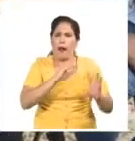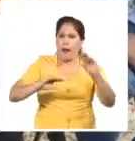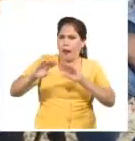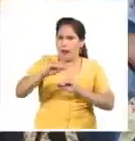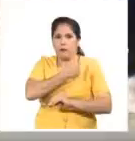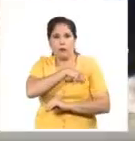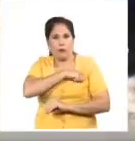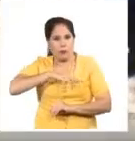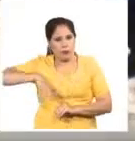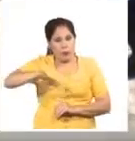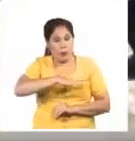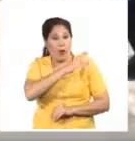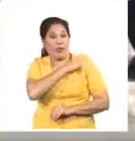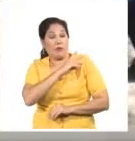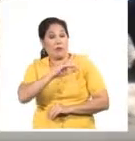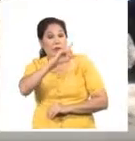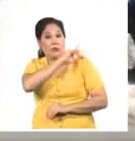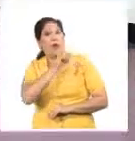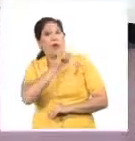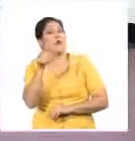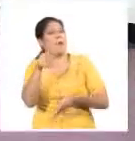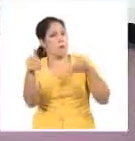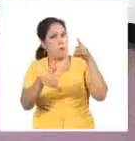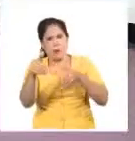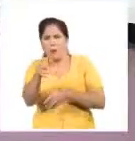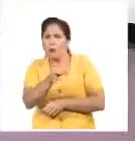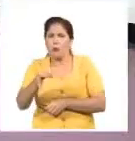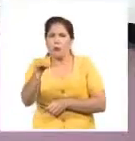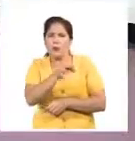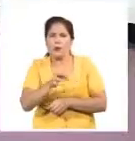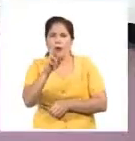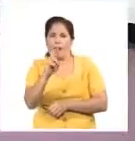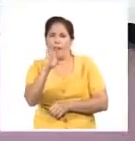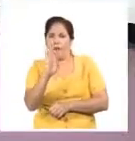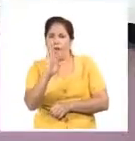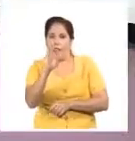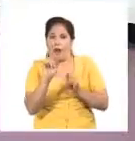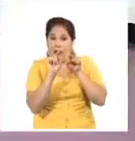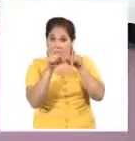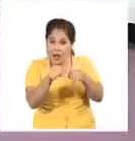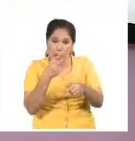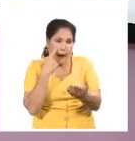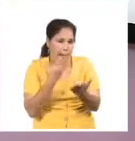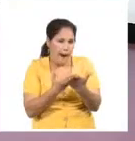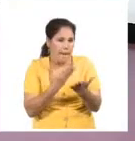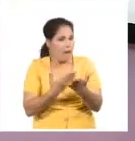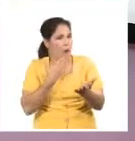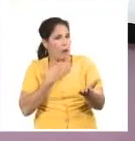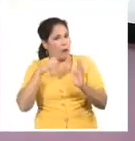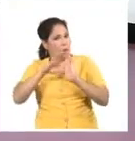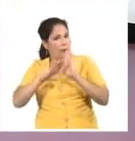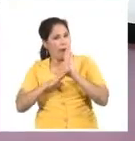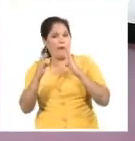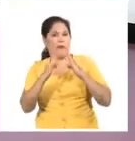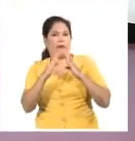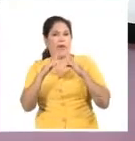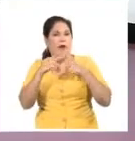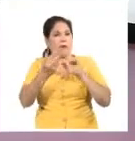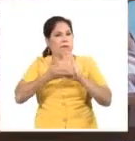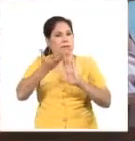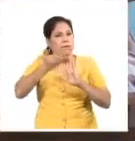población. Los diputados llegaron también hasta el municipio de Rafael Freire, donde constataron la marcha del programa de la vivienda.